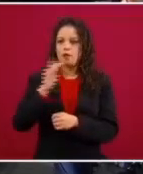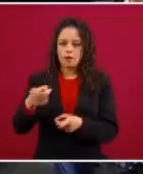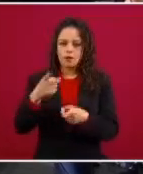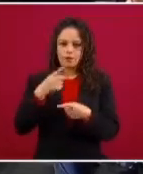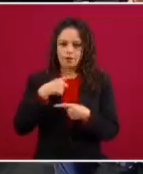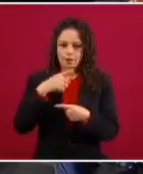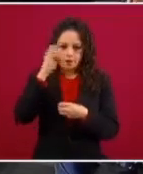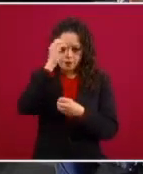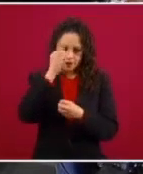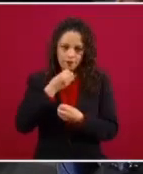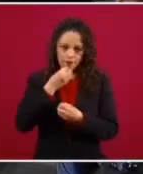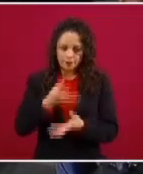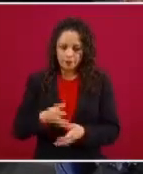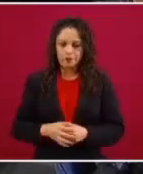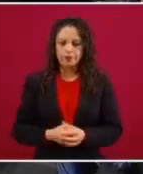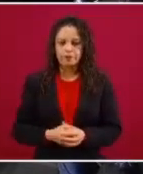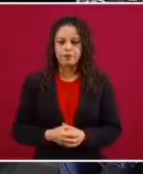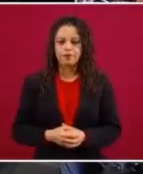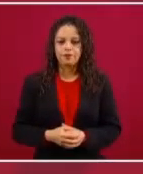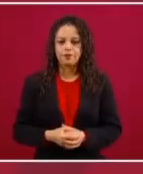Bueno, no hay ninguna